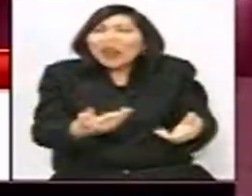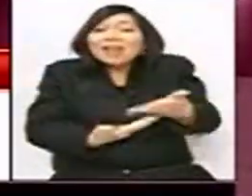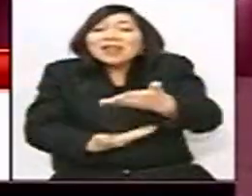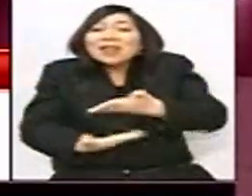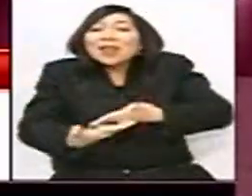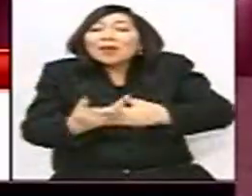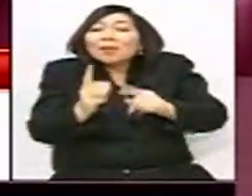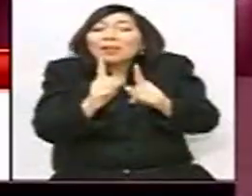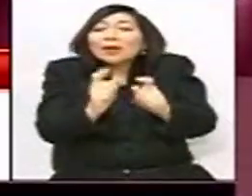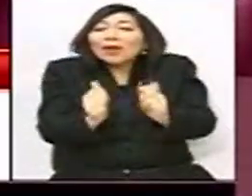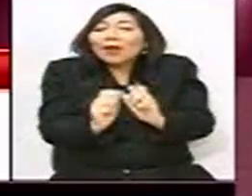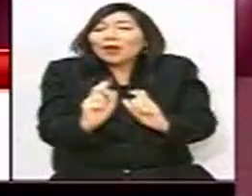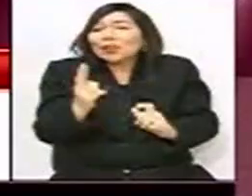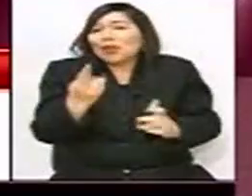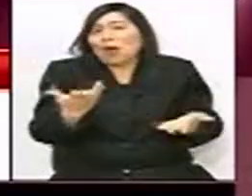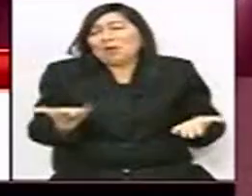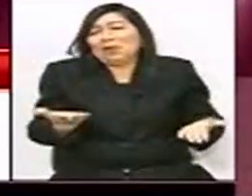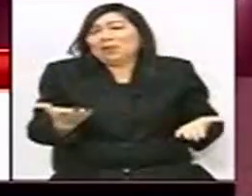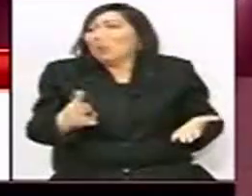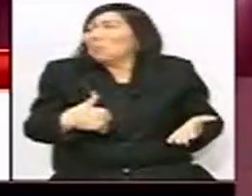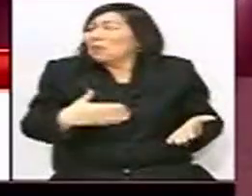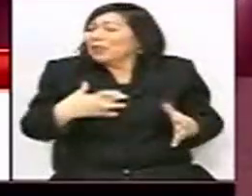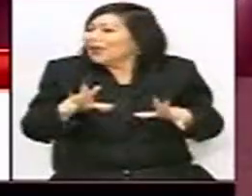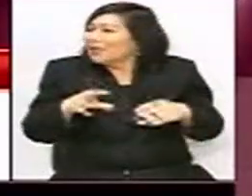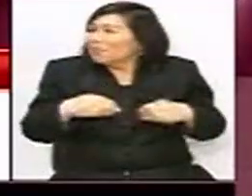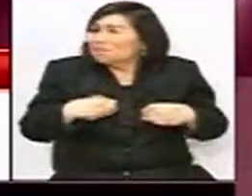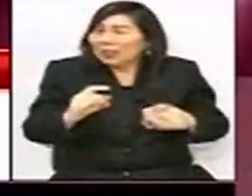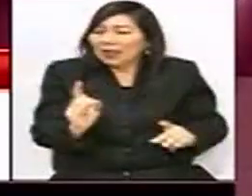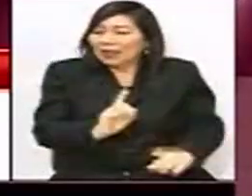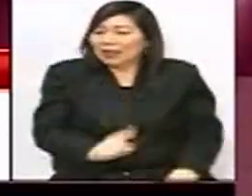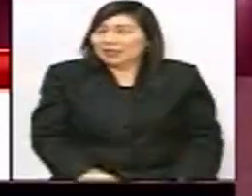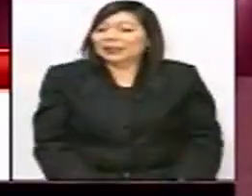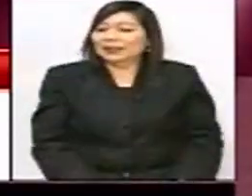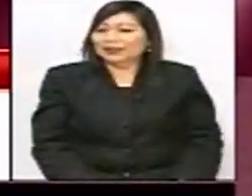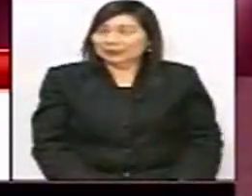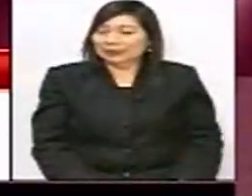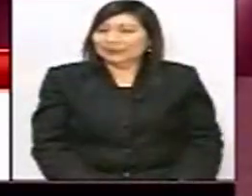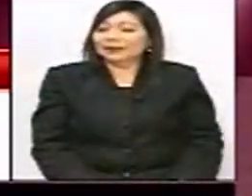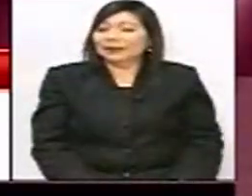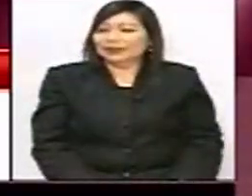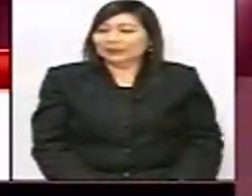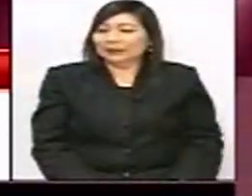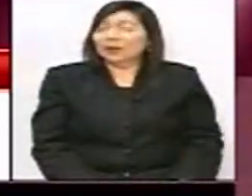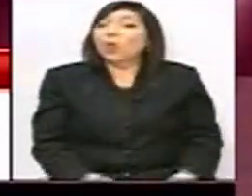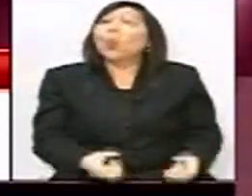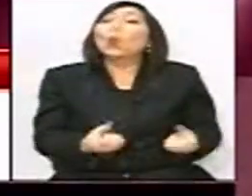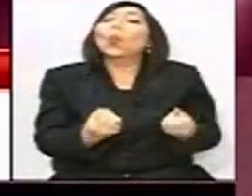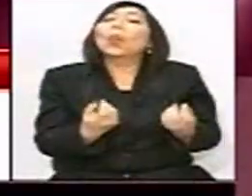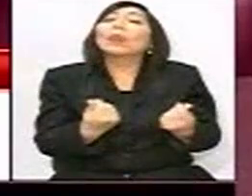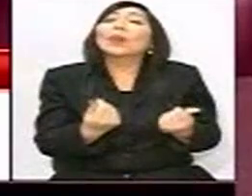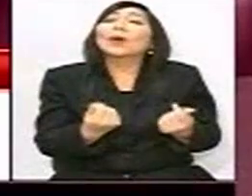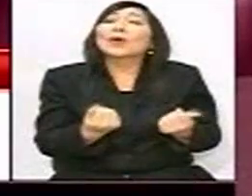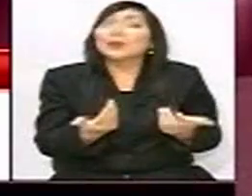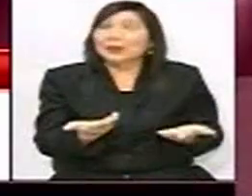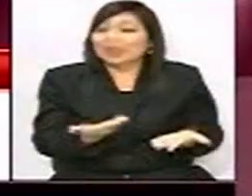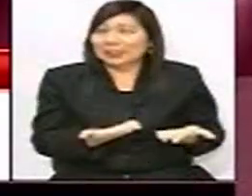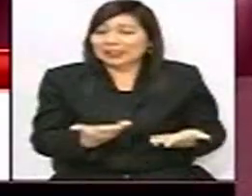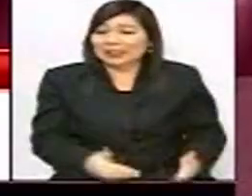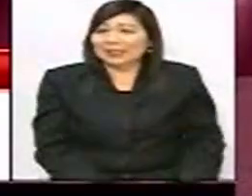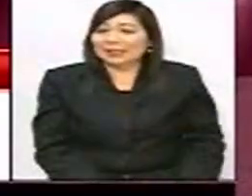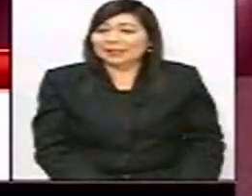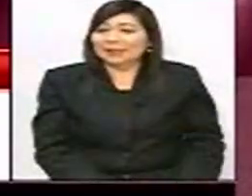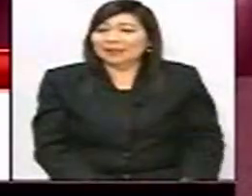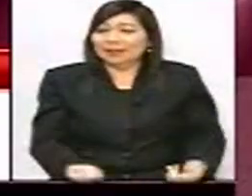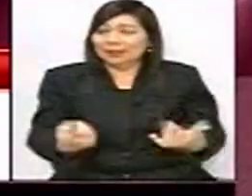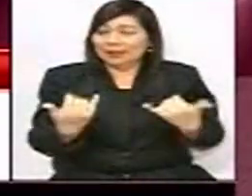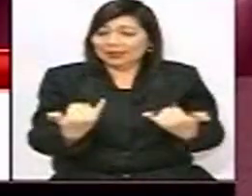negocio cuestionado por la corrupción. No ha podido aceptarla. Y le voy a dar un dato, presidente, para terminar. ¿Cuánto cuesta, los señores